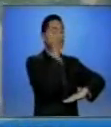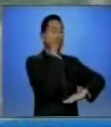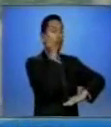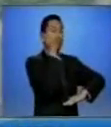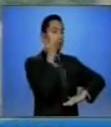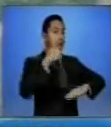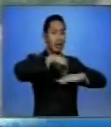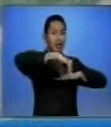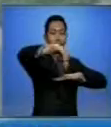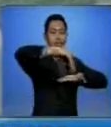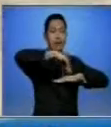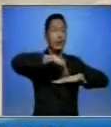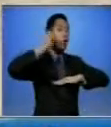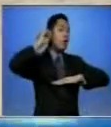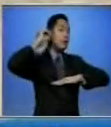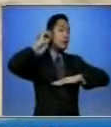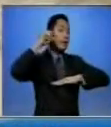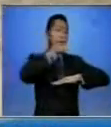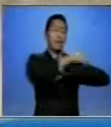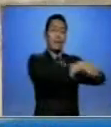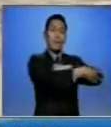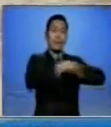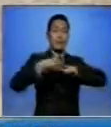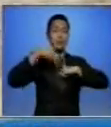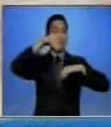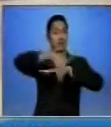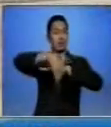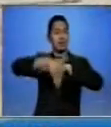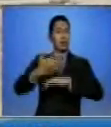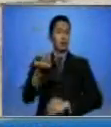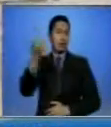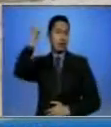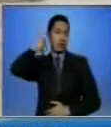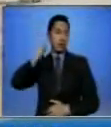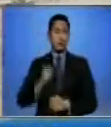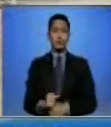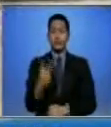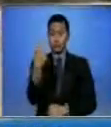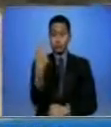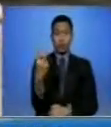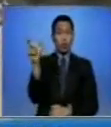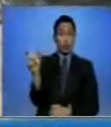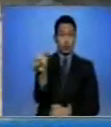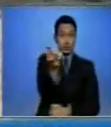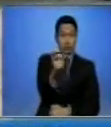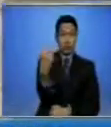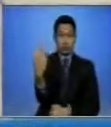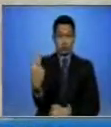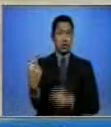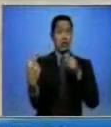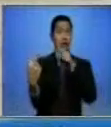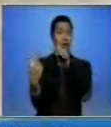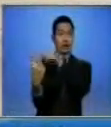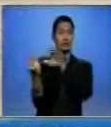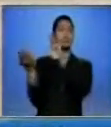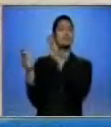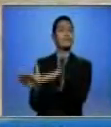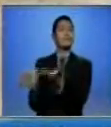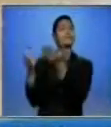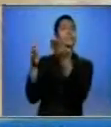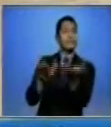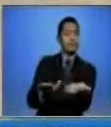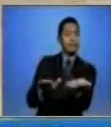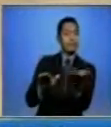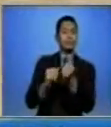y Orellana la tarde de ayer. El hecho se habría producido cuando los esposos Baigua Caiga, quien falleció, y Onen Kawani, que está